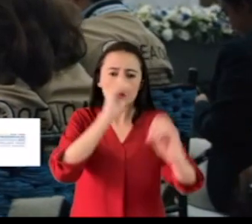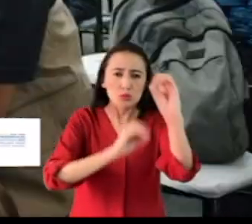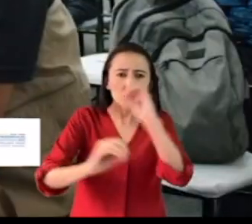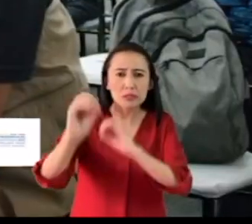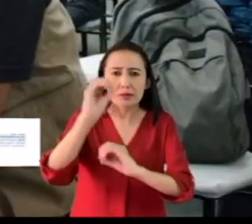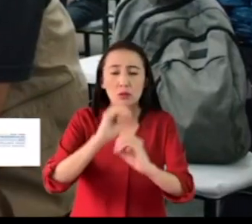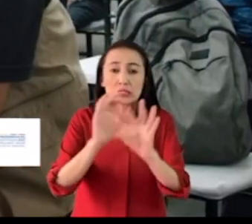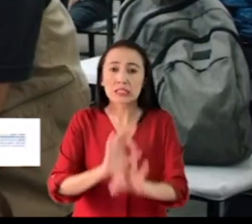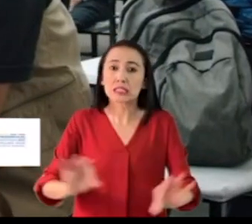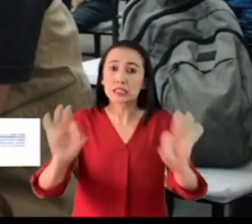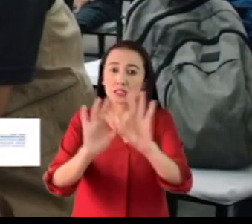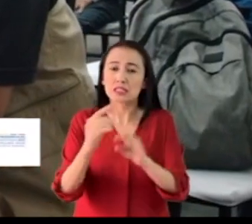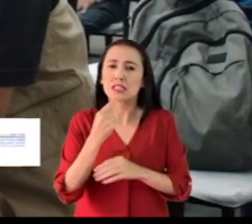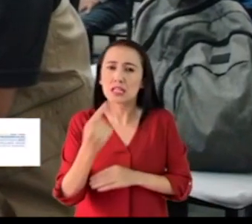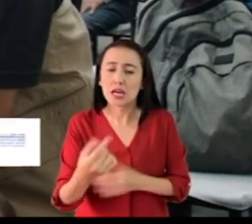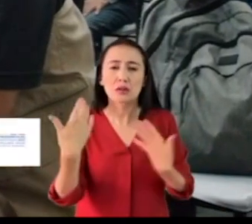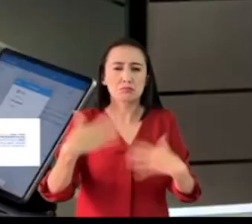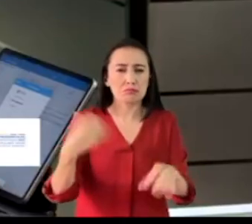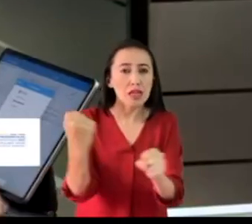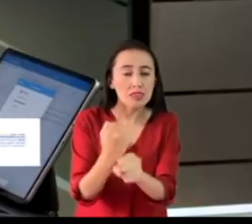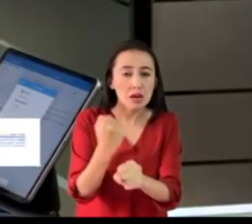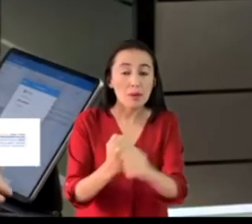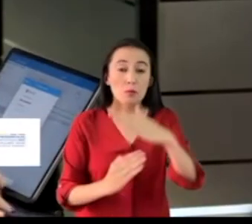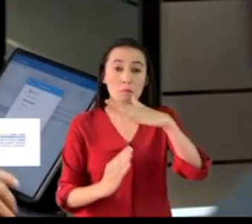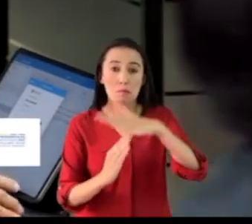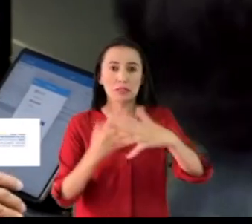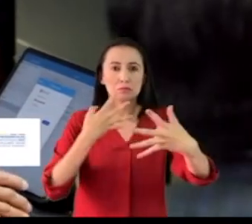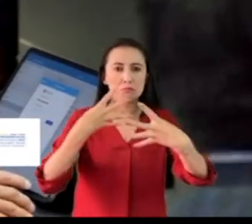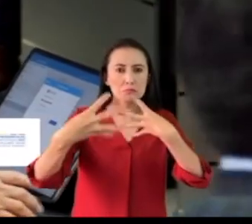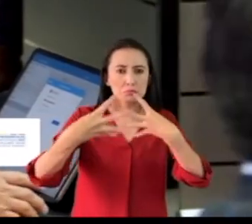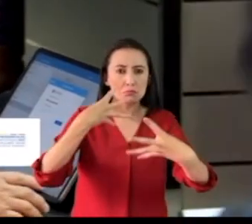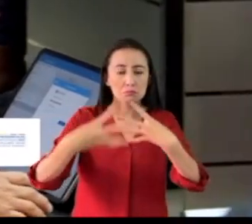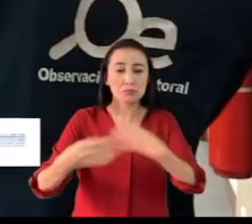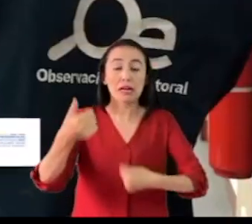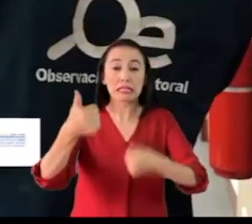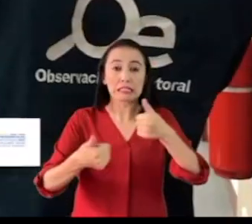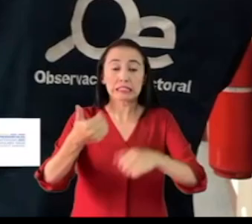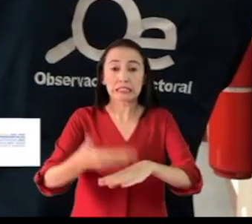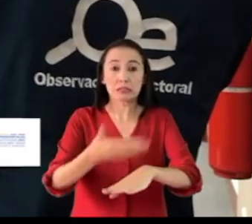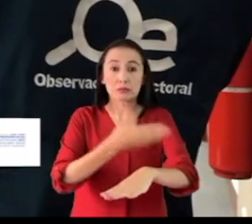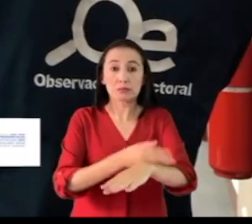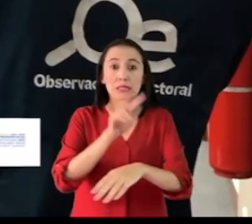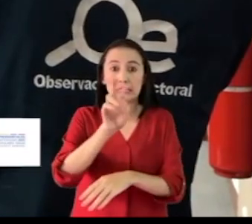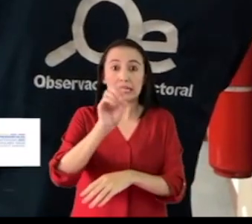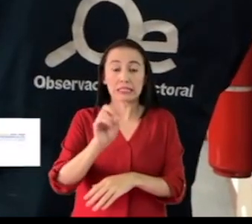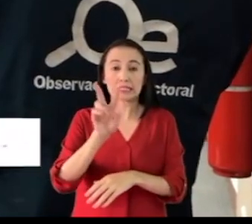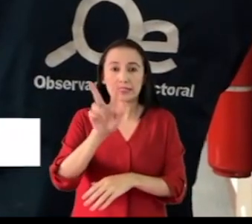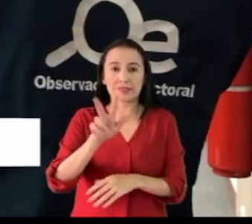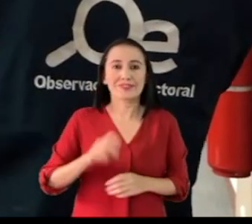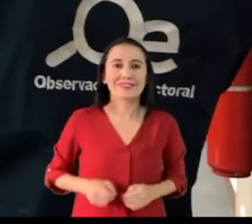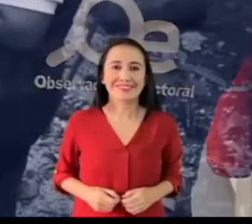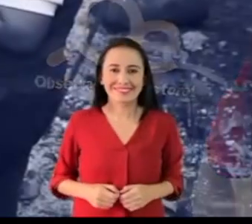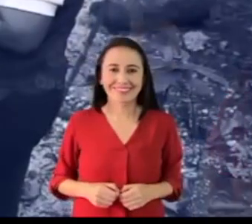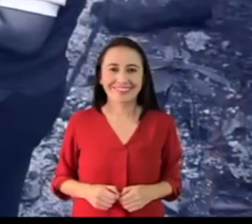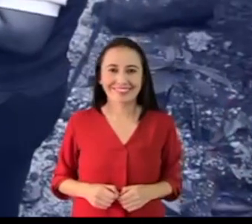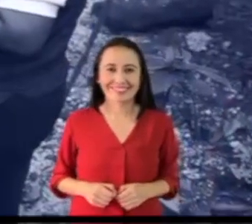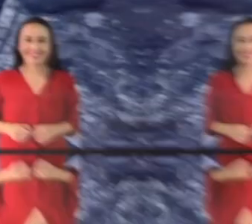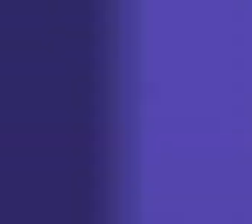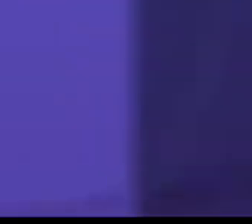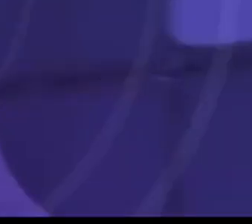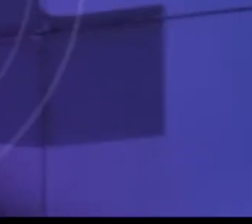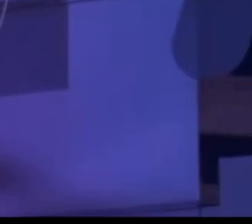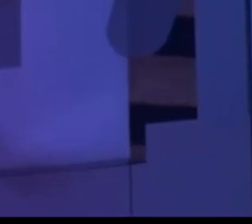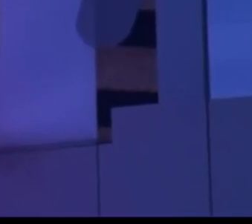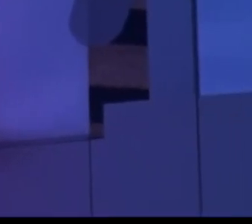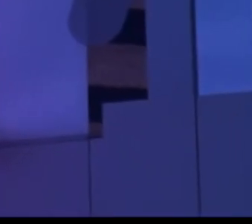Misiones de observación destacaron el desarrollo pacífico y transparente de las elecciones anticipadas 2023.